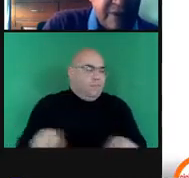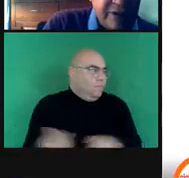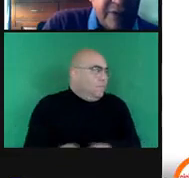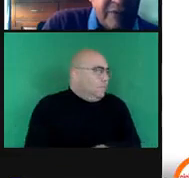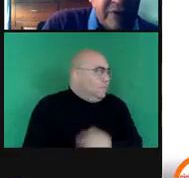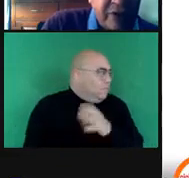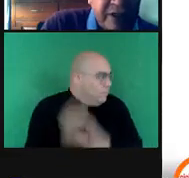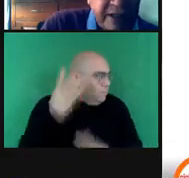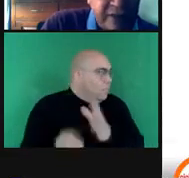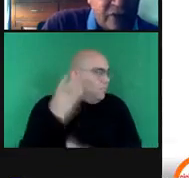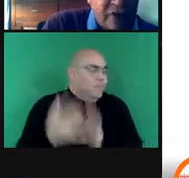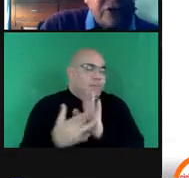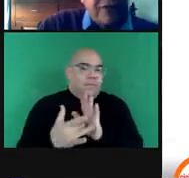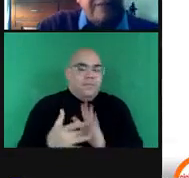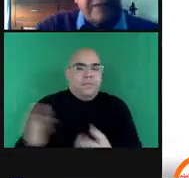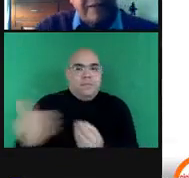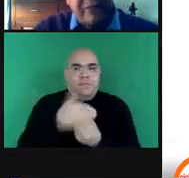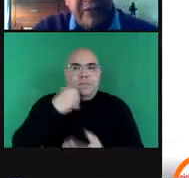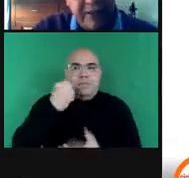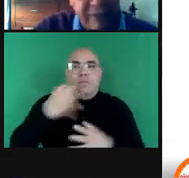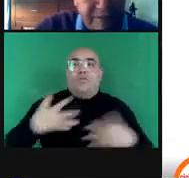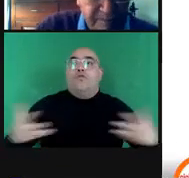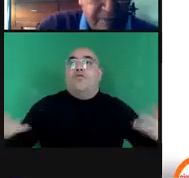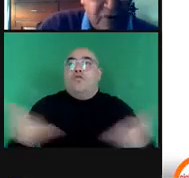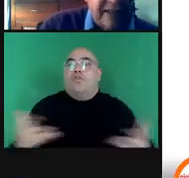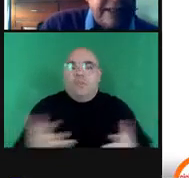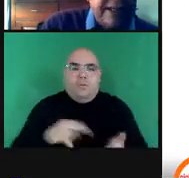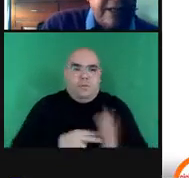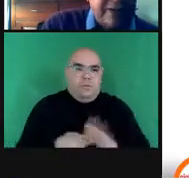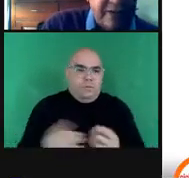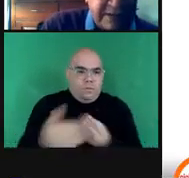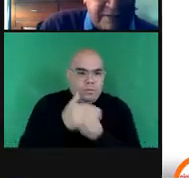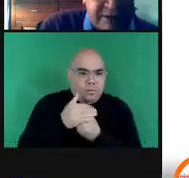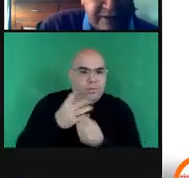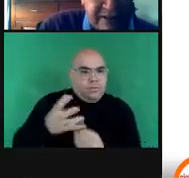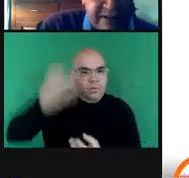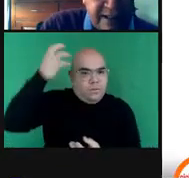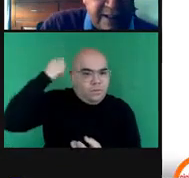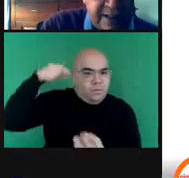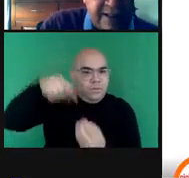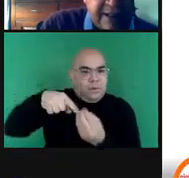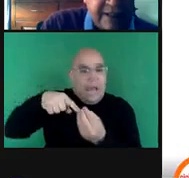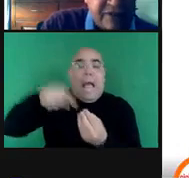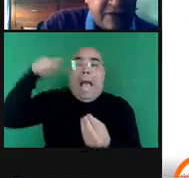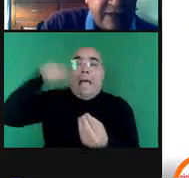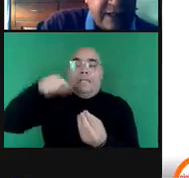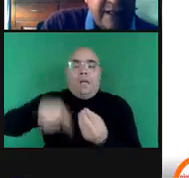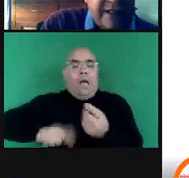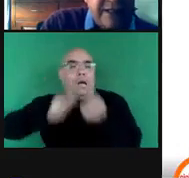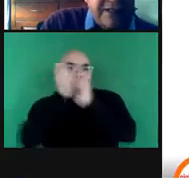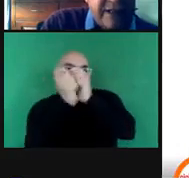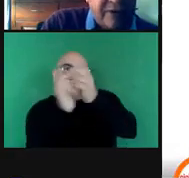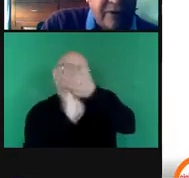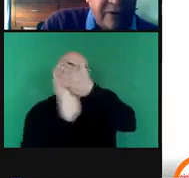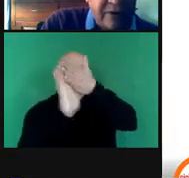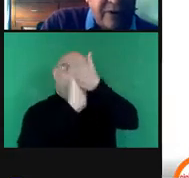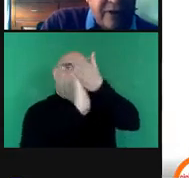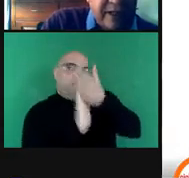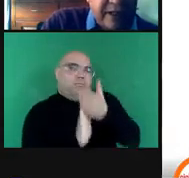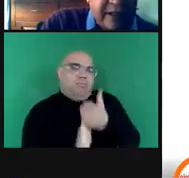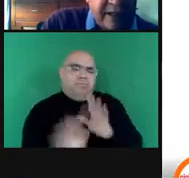patrimonio. ¿Pero en dónde? No sobre el patrimonio antiguo, no alterando las expresiones de la historia, sino